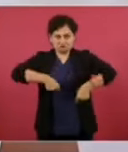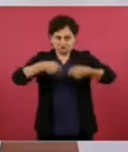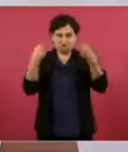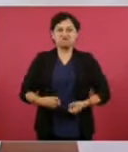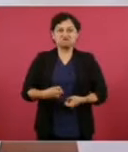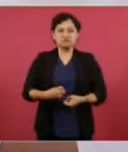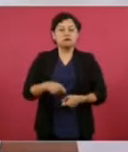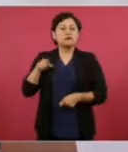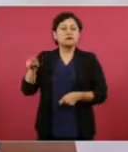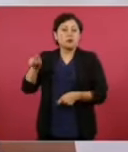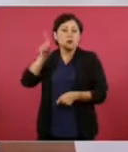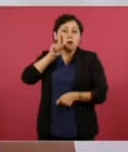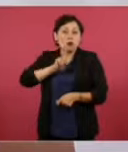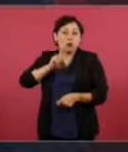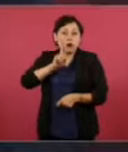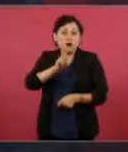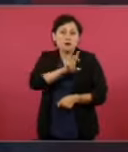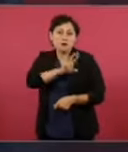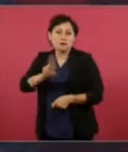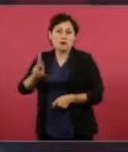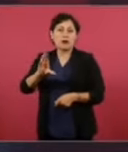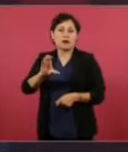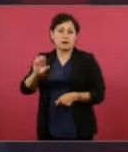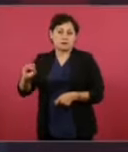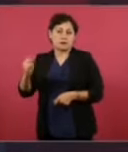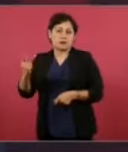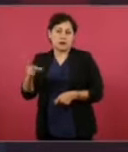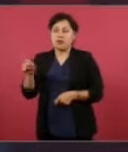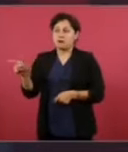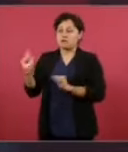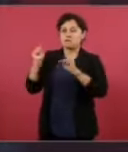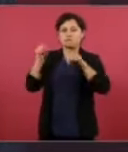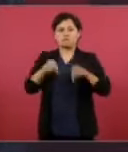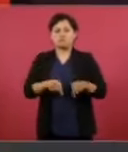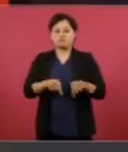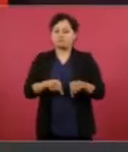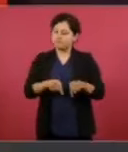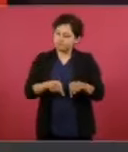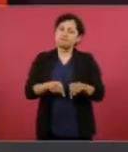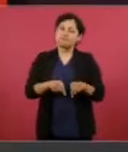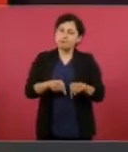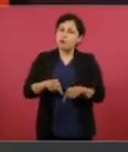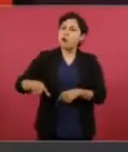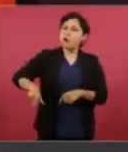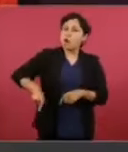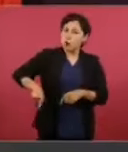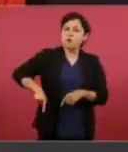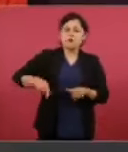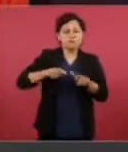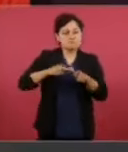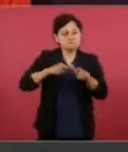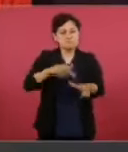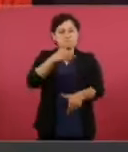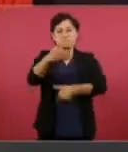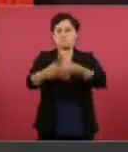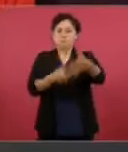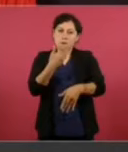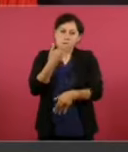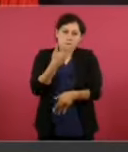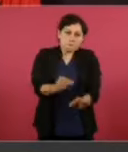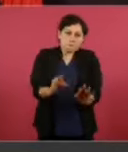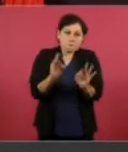Claudia Sheinbaum Pardo, de que va a ser un gobierno muy